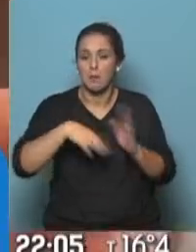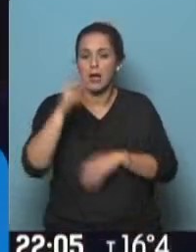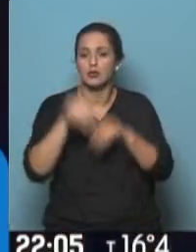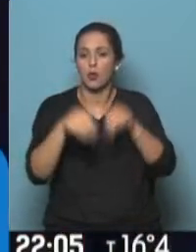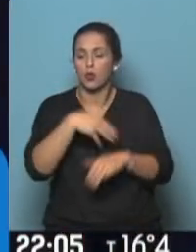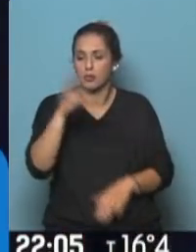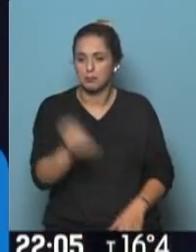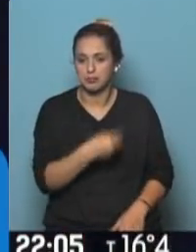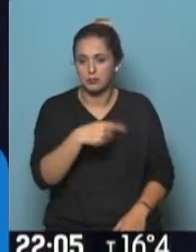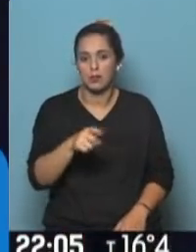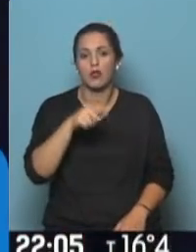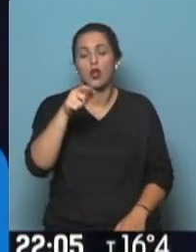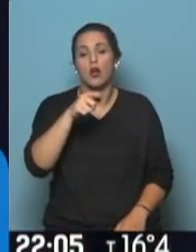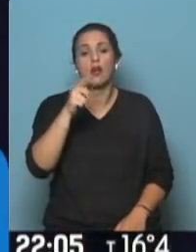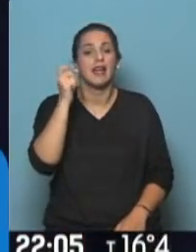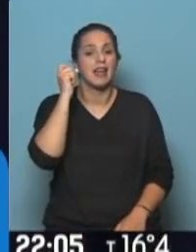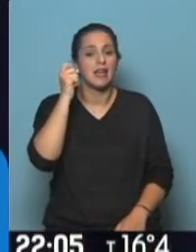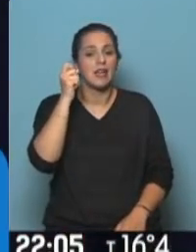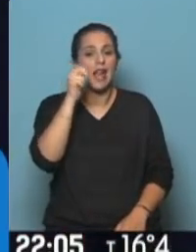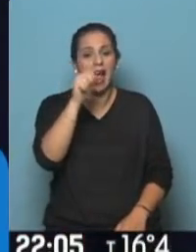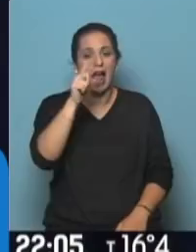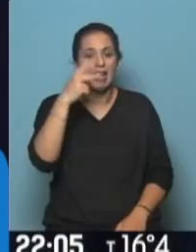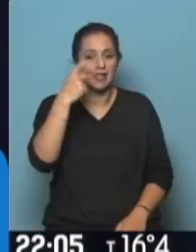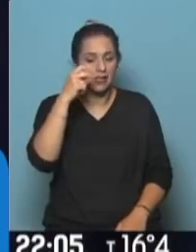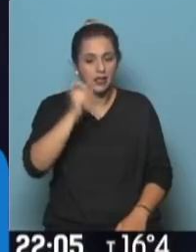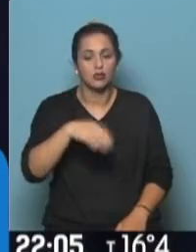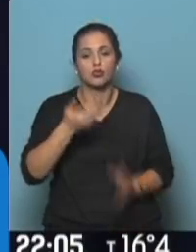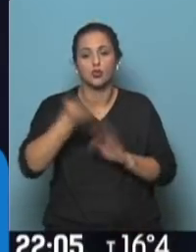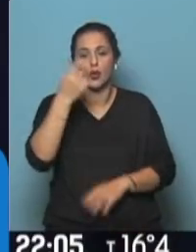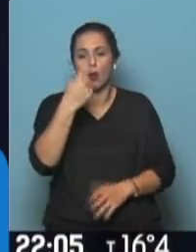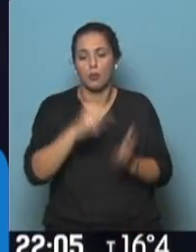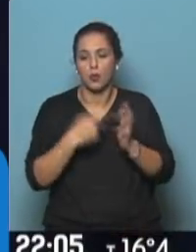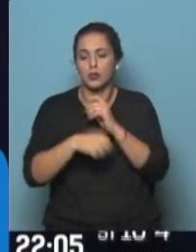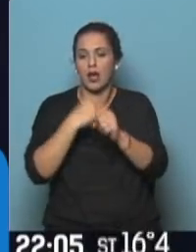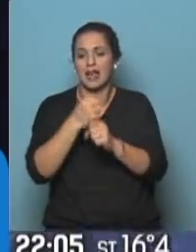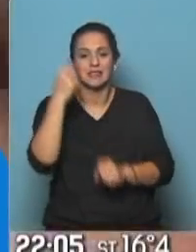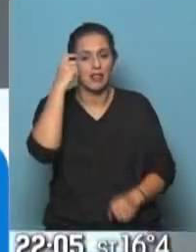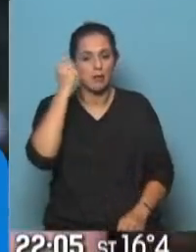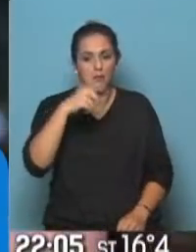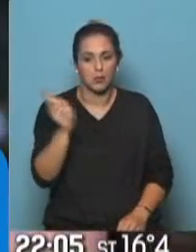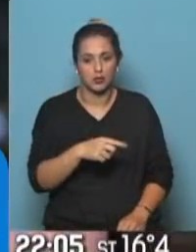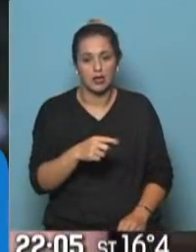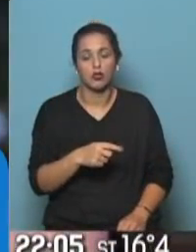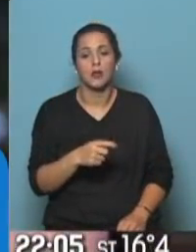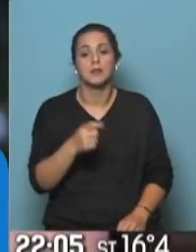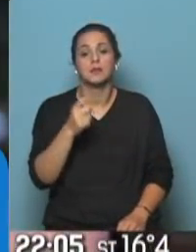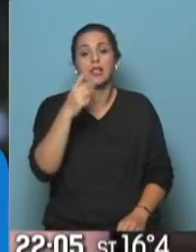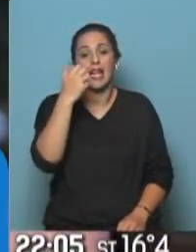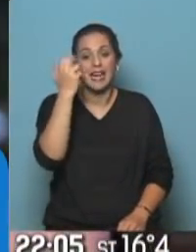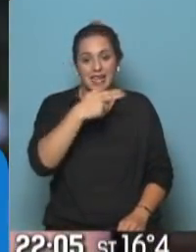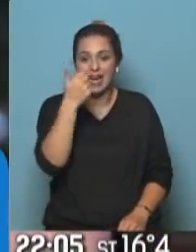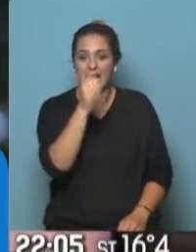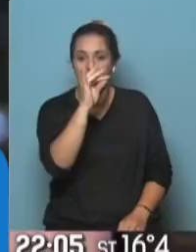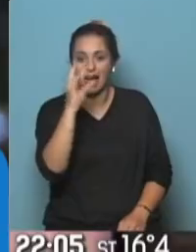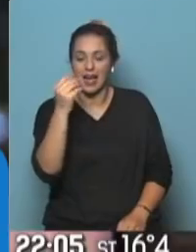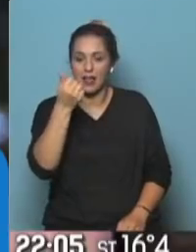perdió, y el socialdemócrata Geraldo Alckmin, que subió un punto hasta el 10%. Mientras que Haddad fue el